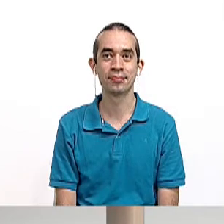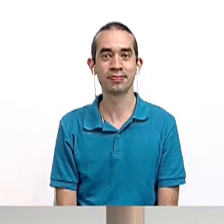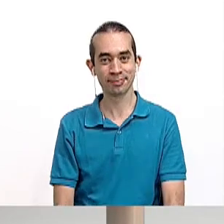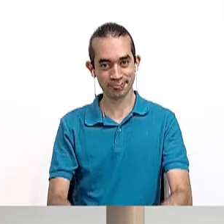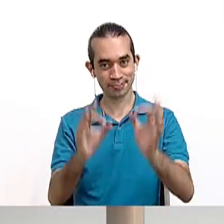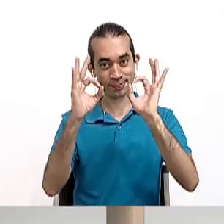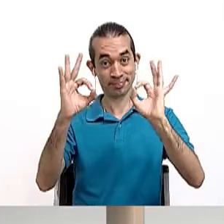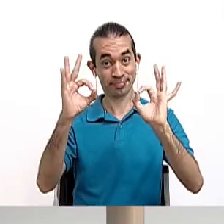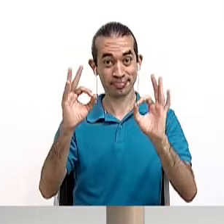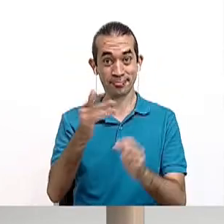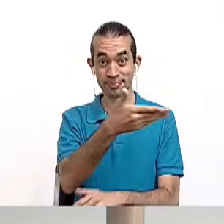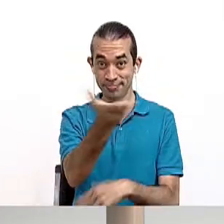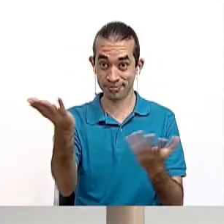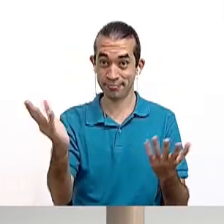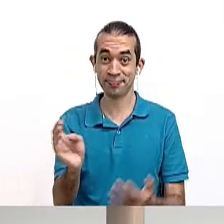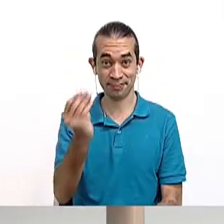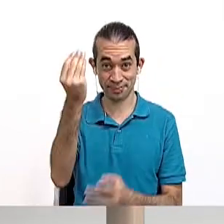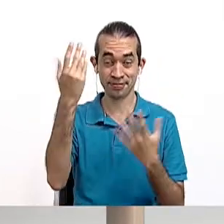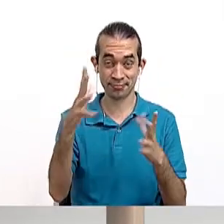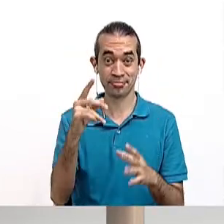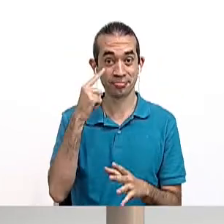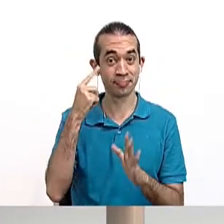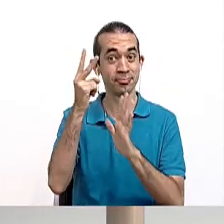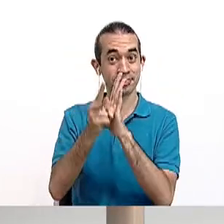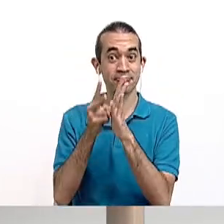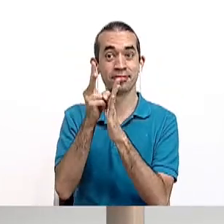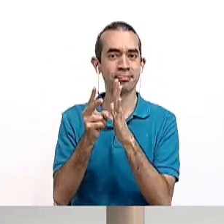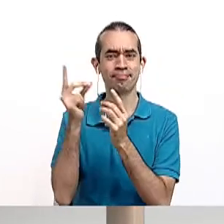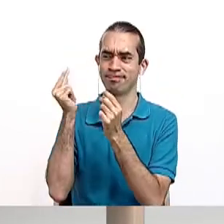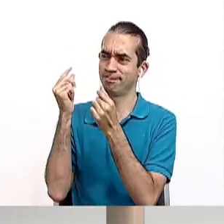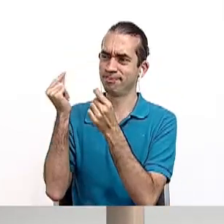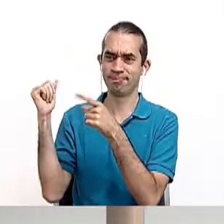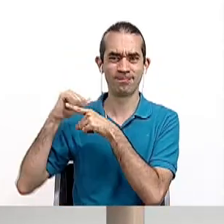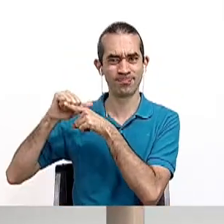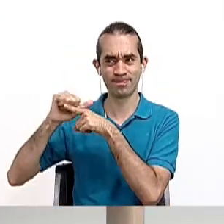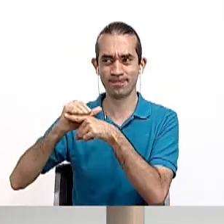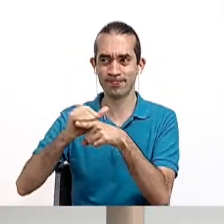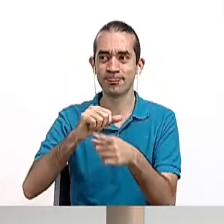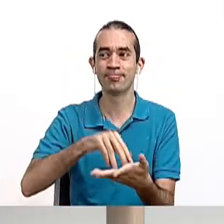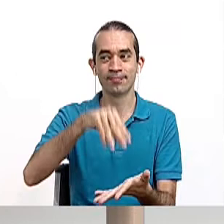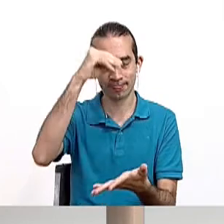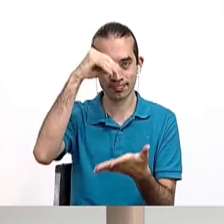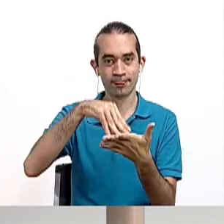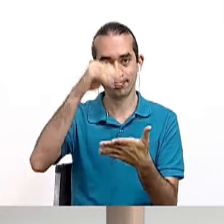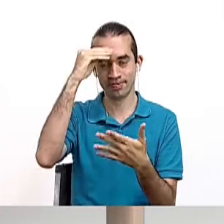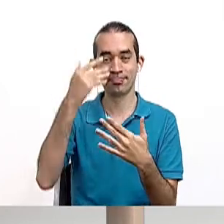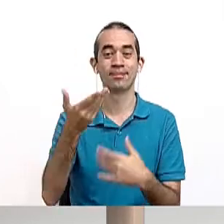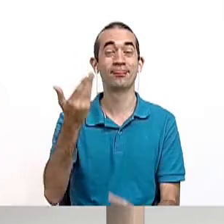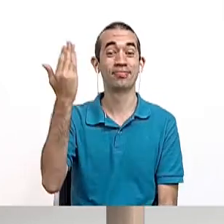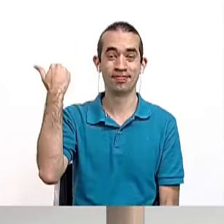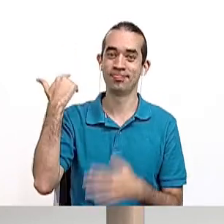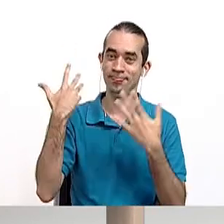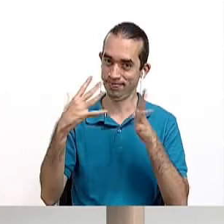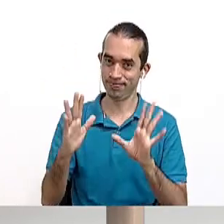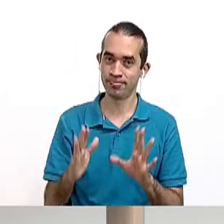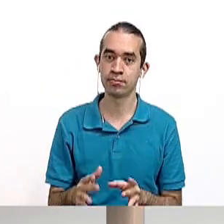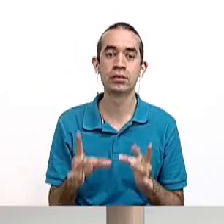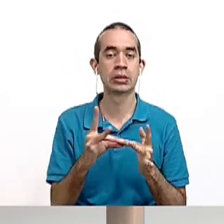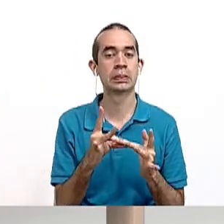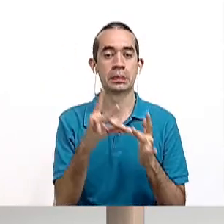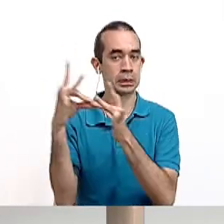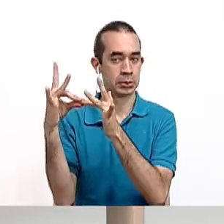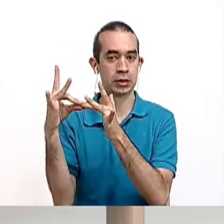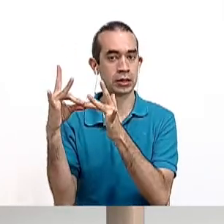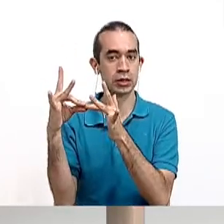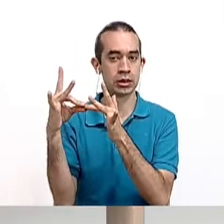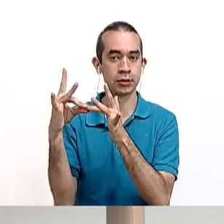Muy bien, jóvenes, en este video hicimos un repaso rápido por todos aquellos aprendizajes vistos en semanas anteriores, pero en especial